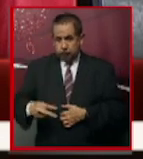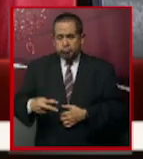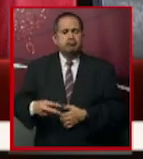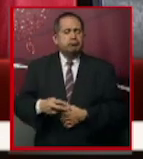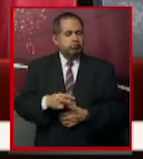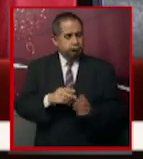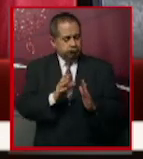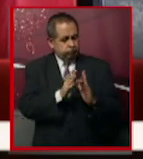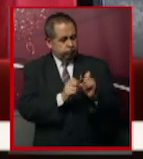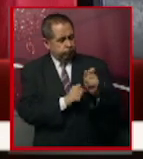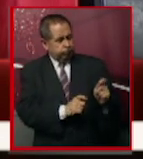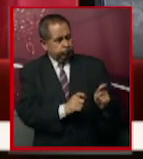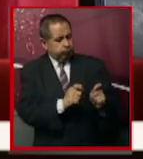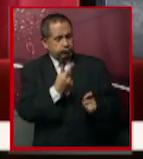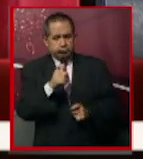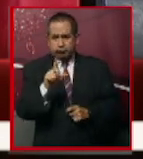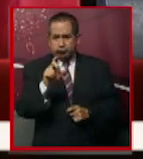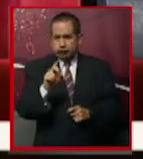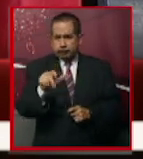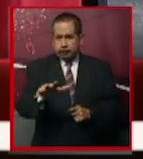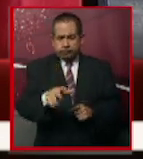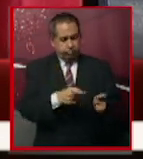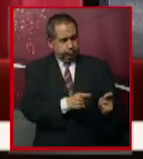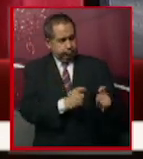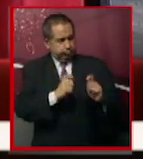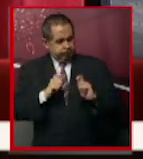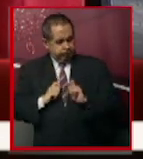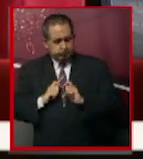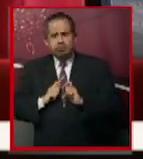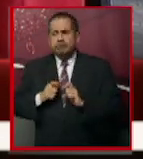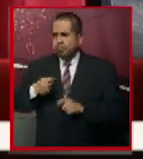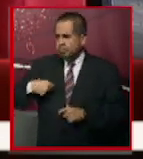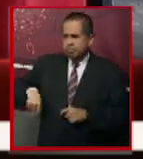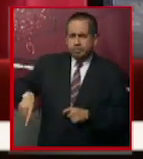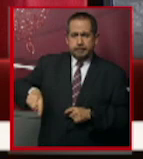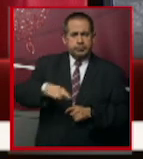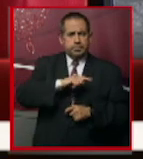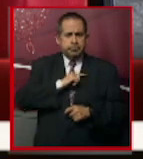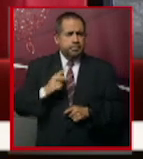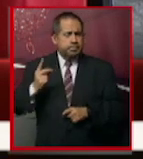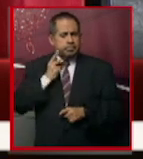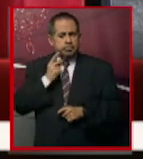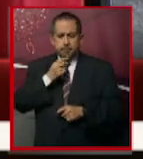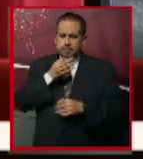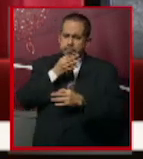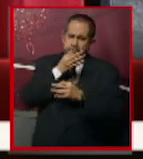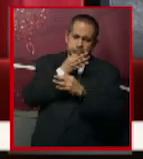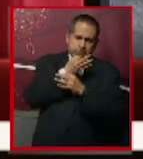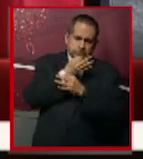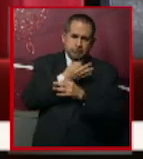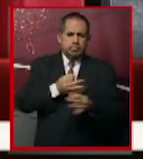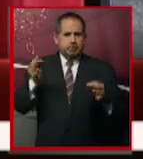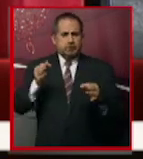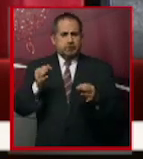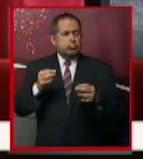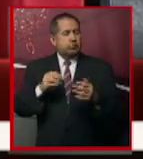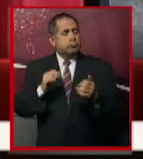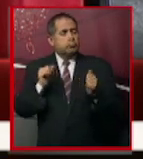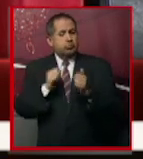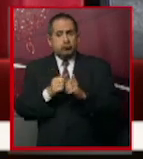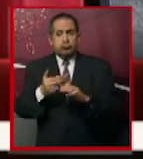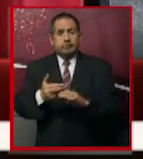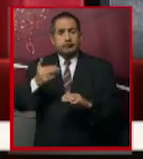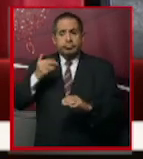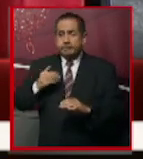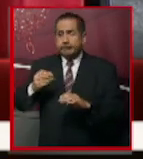que le confiere el artículo 135 de la Constitución Política de los Estados Unidos Mexicanos y previa